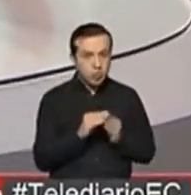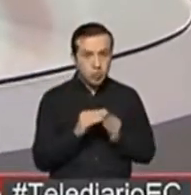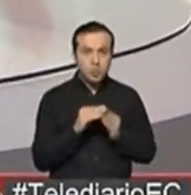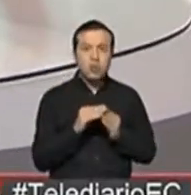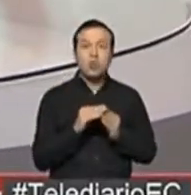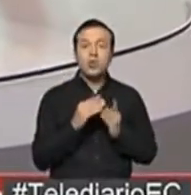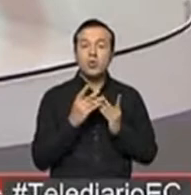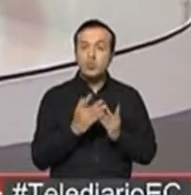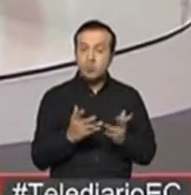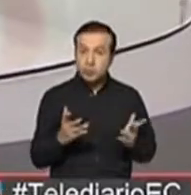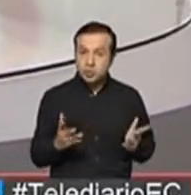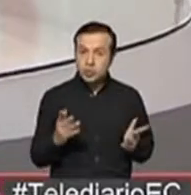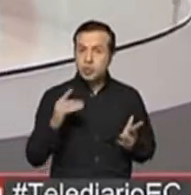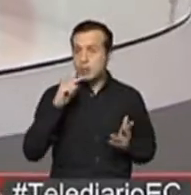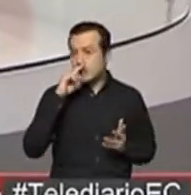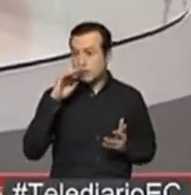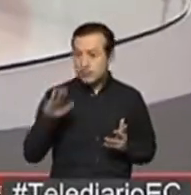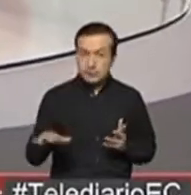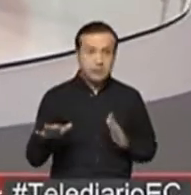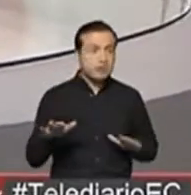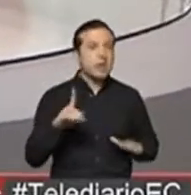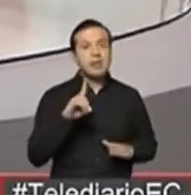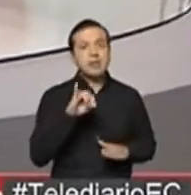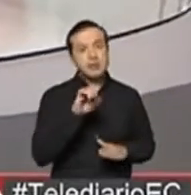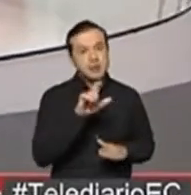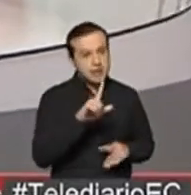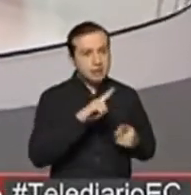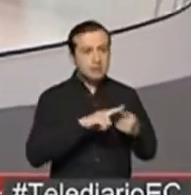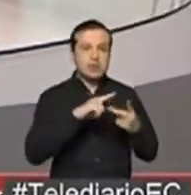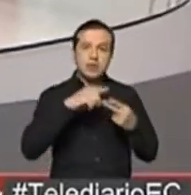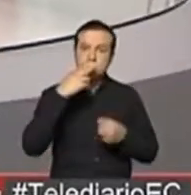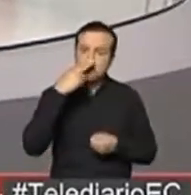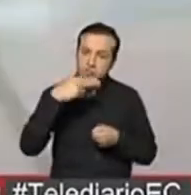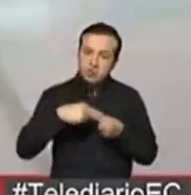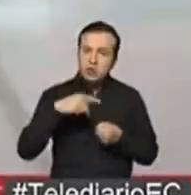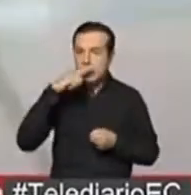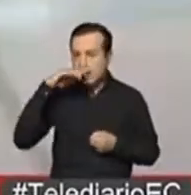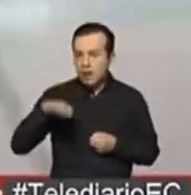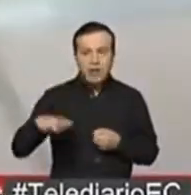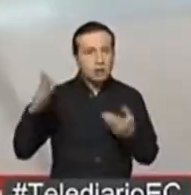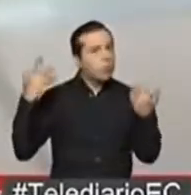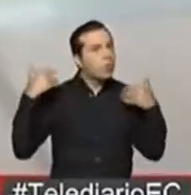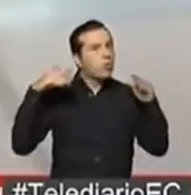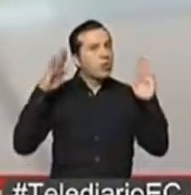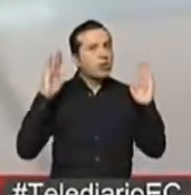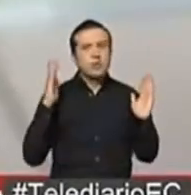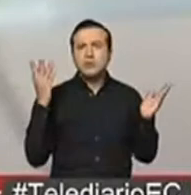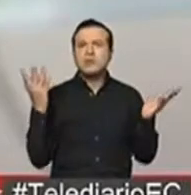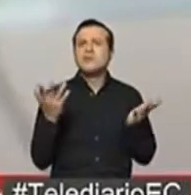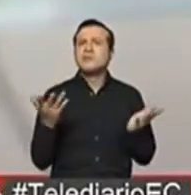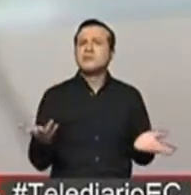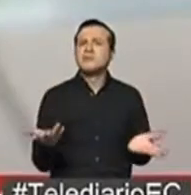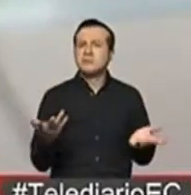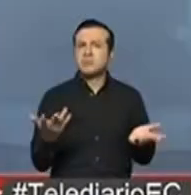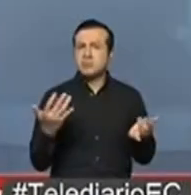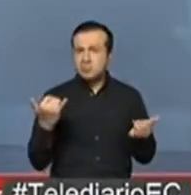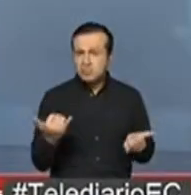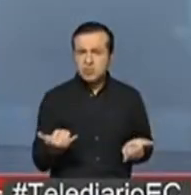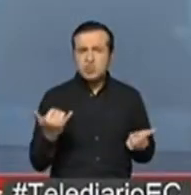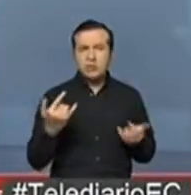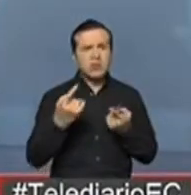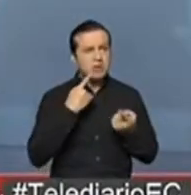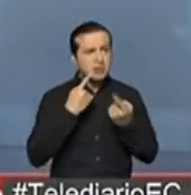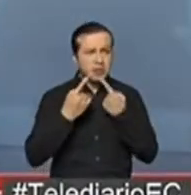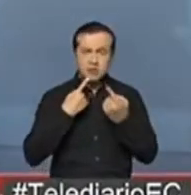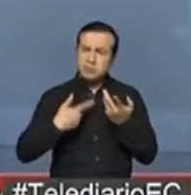derivados del petróleo sea diésel gasolina gas lo que sea anda nos está llevando está en mesa de